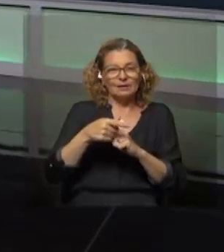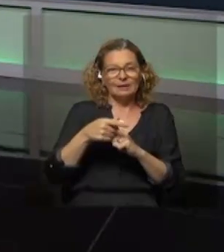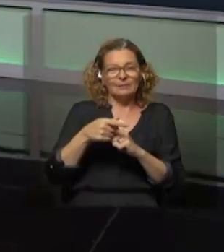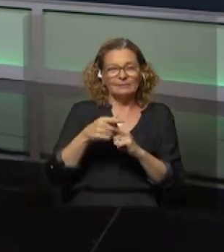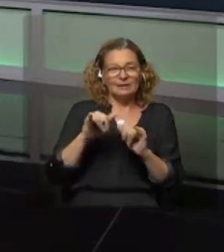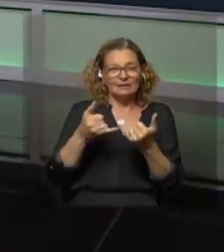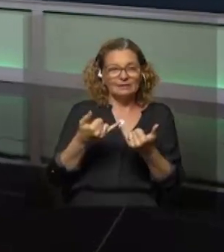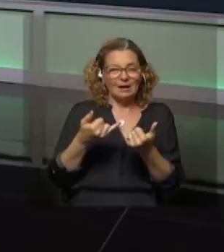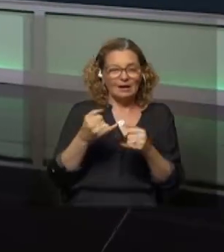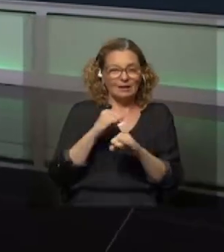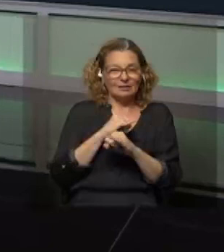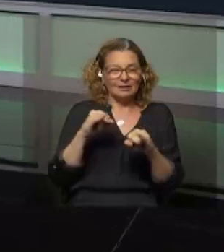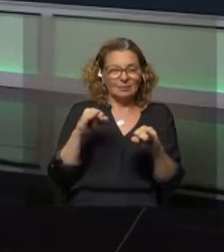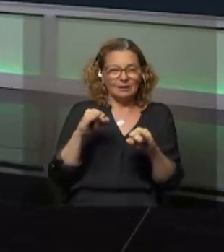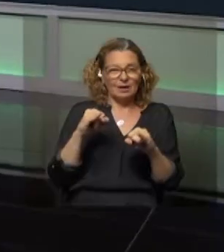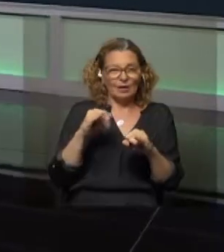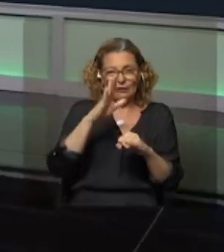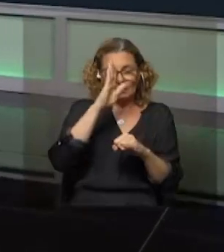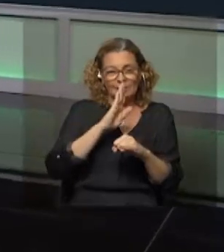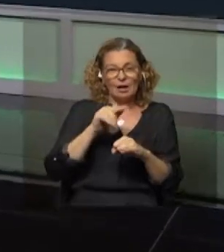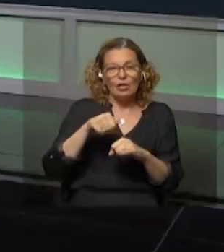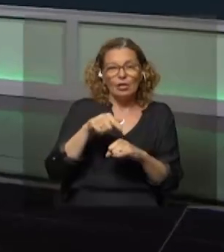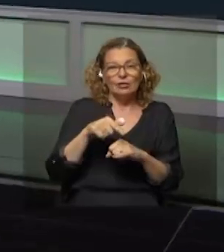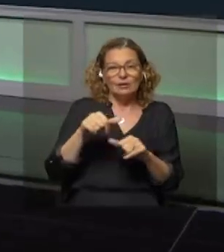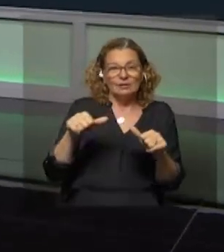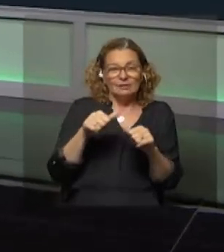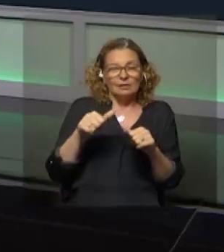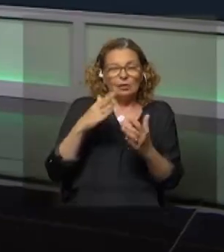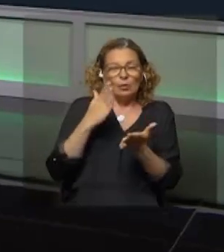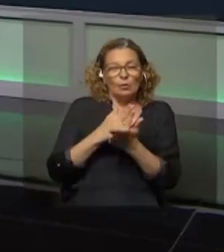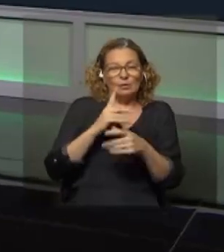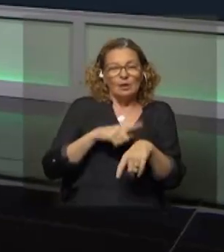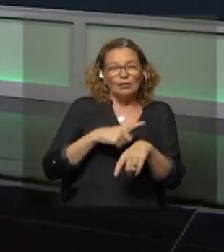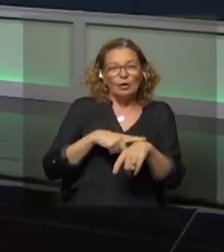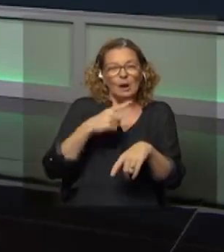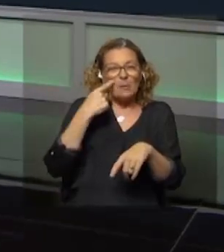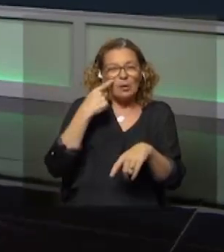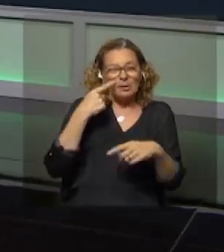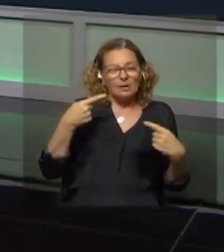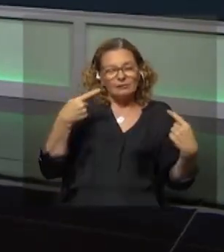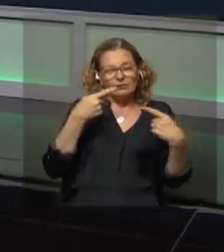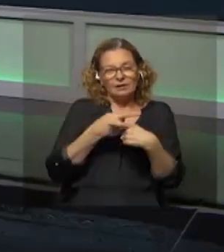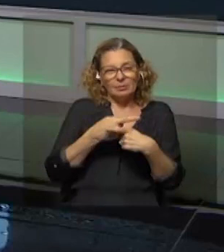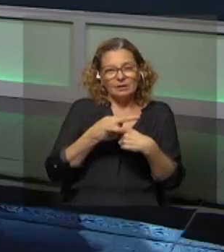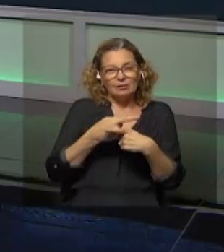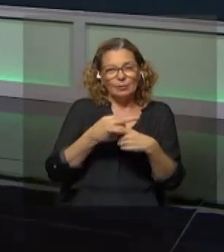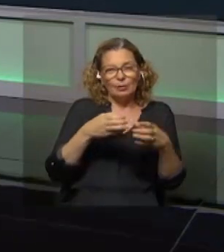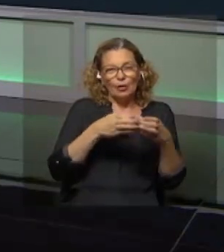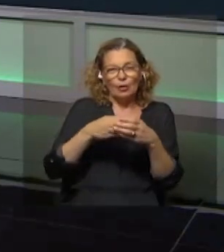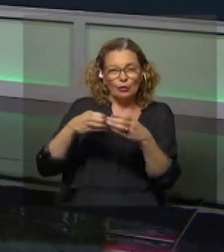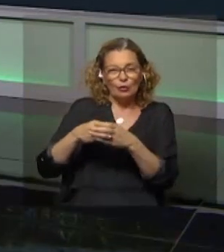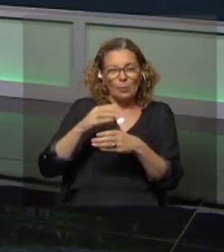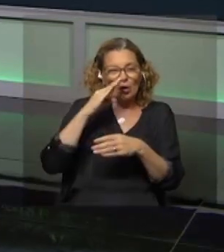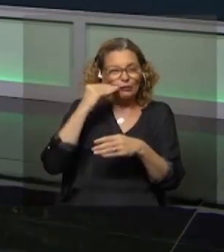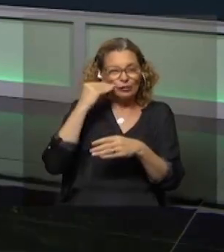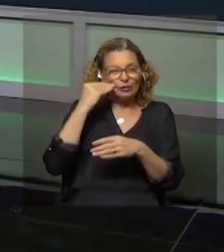bueno ha concluido en Brasilia donde se produjeron en las últimas horas incidentes y enfrentamientos entre partidarios de